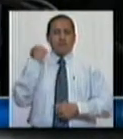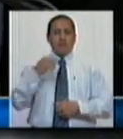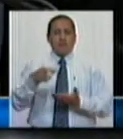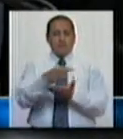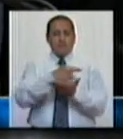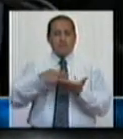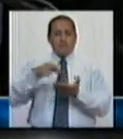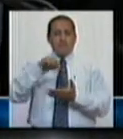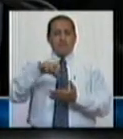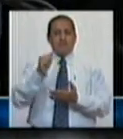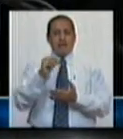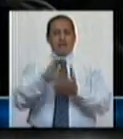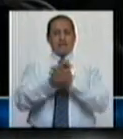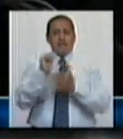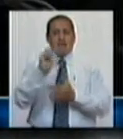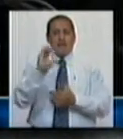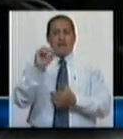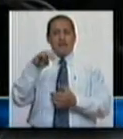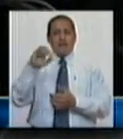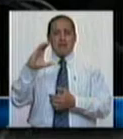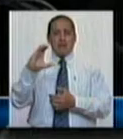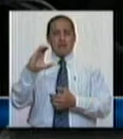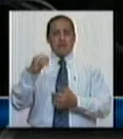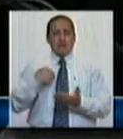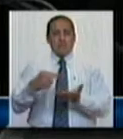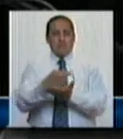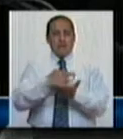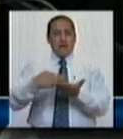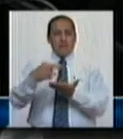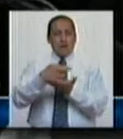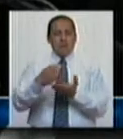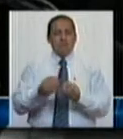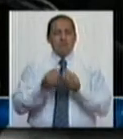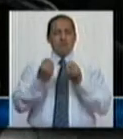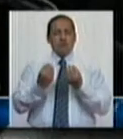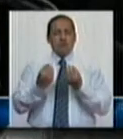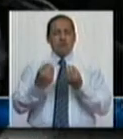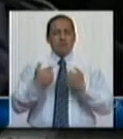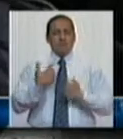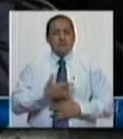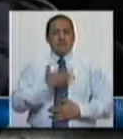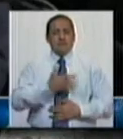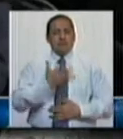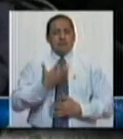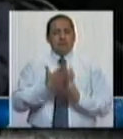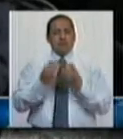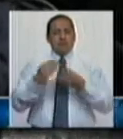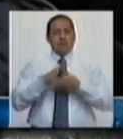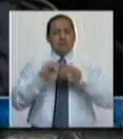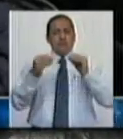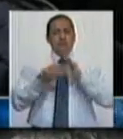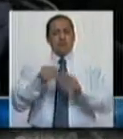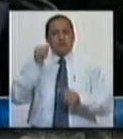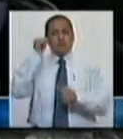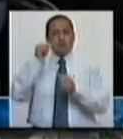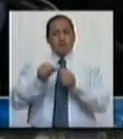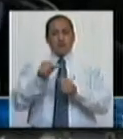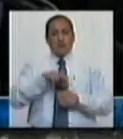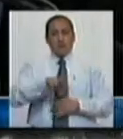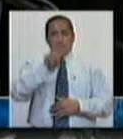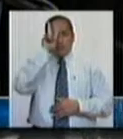Lima. Y eso me emociona porque nos hace recordar la historia. El Perú,